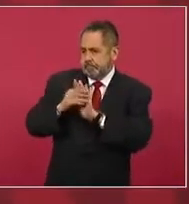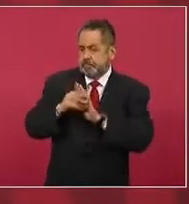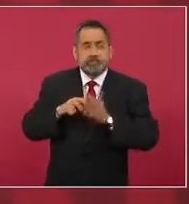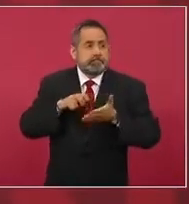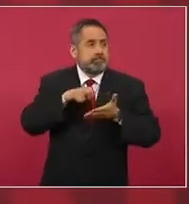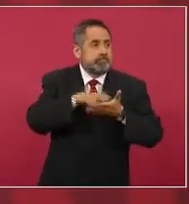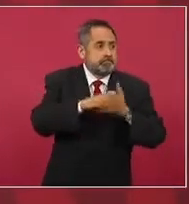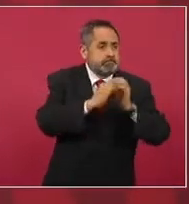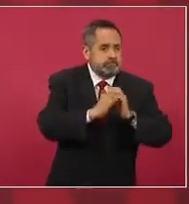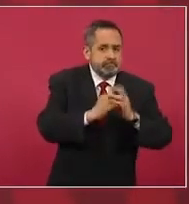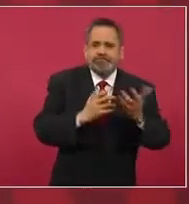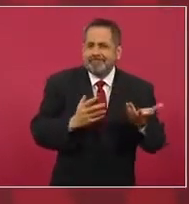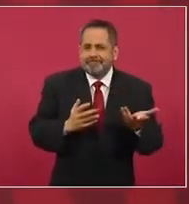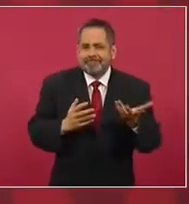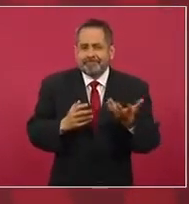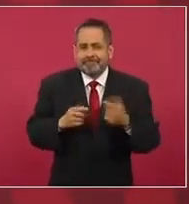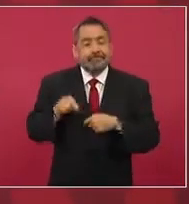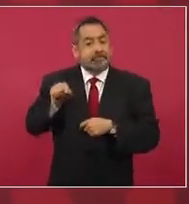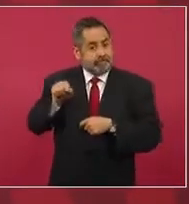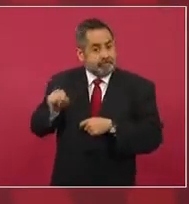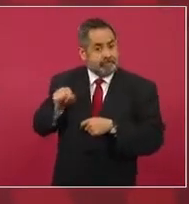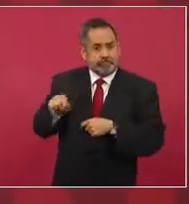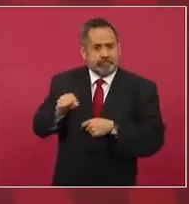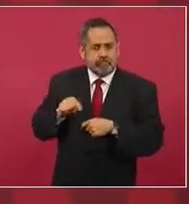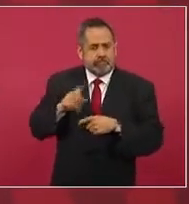Y él era anticlerical.